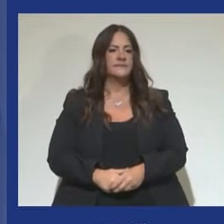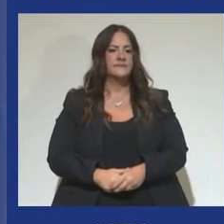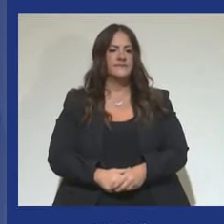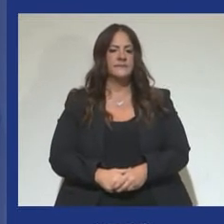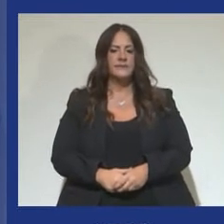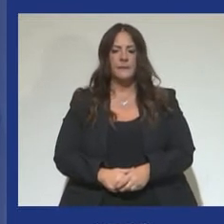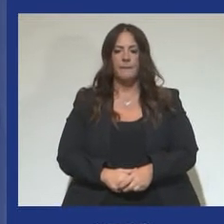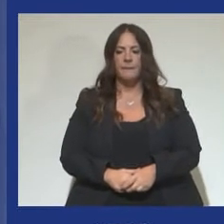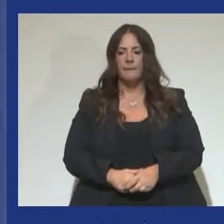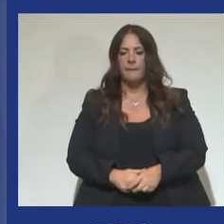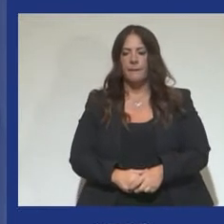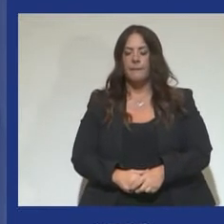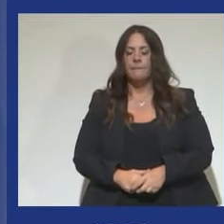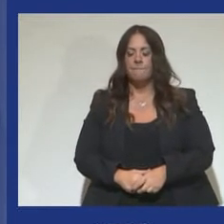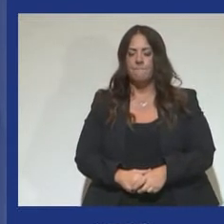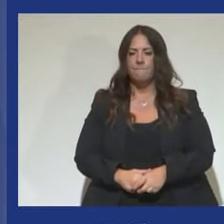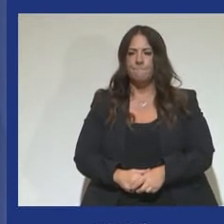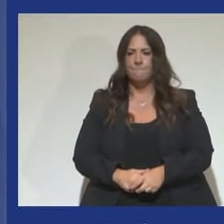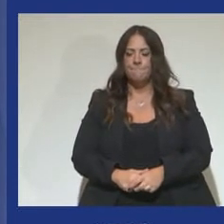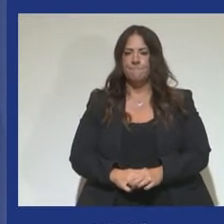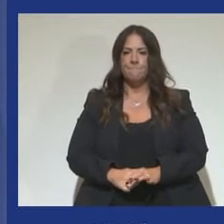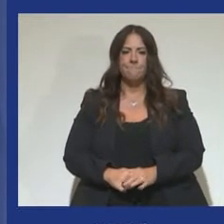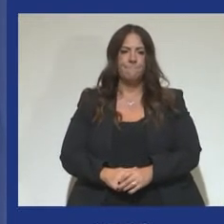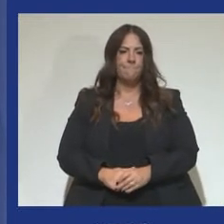de promulgar